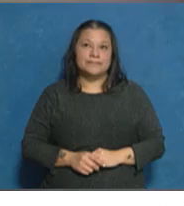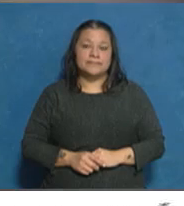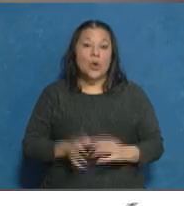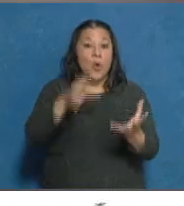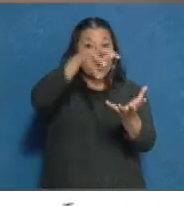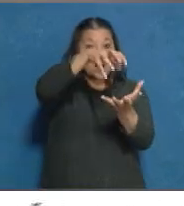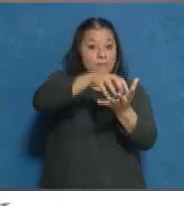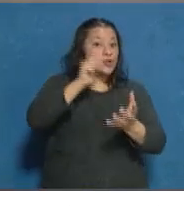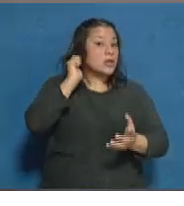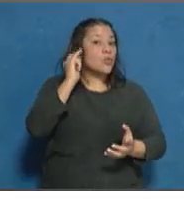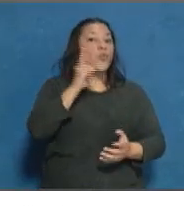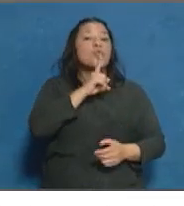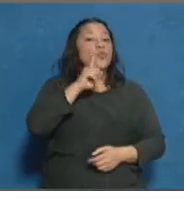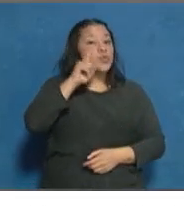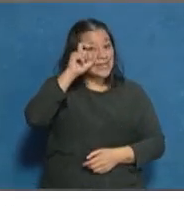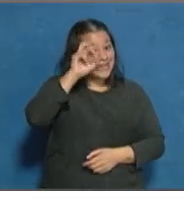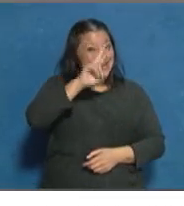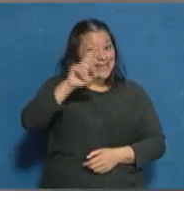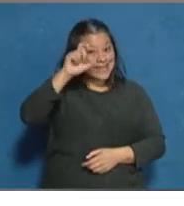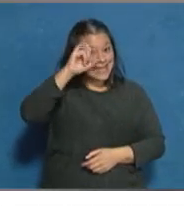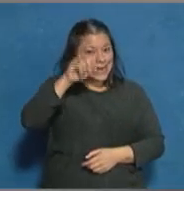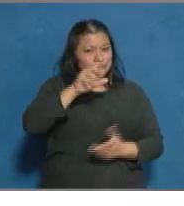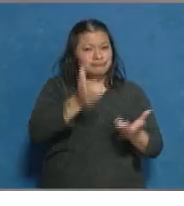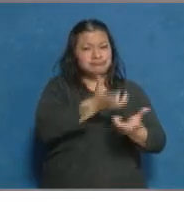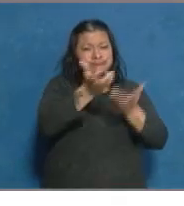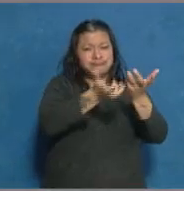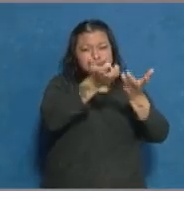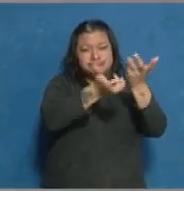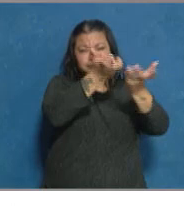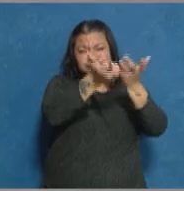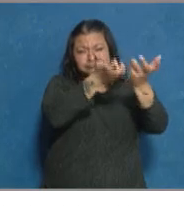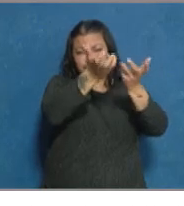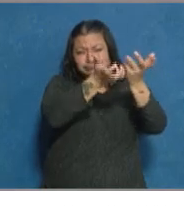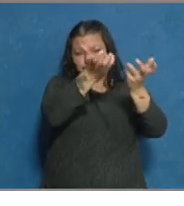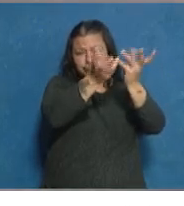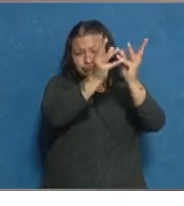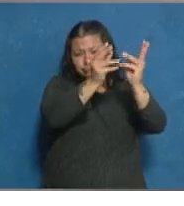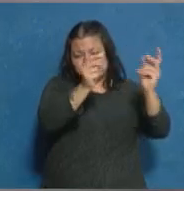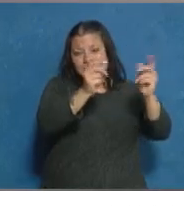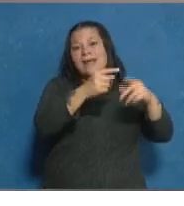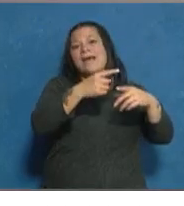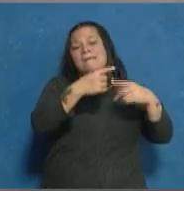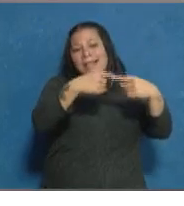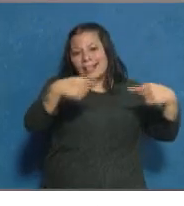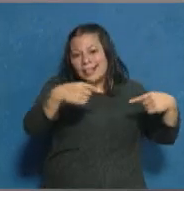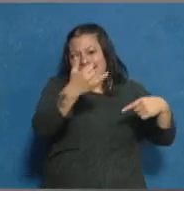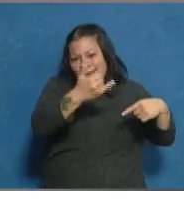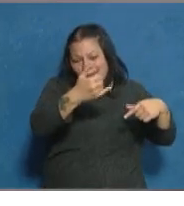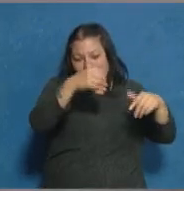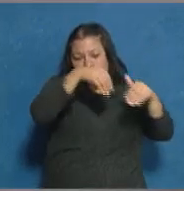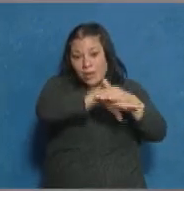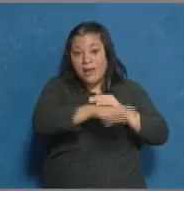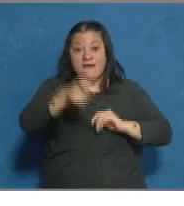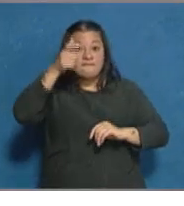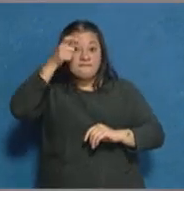De un galpón en Gutiérrez. Ocurrió en Gómez y Ruiz. Las llamas tomaron rápidamente el lugar debido al material que había en el depósito.